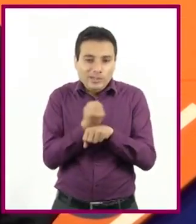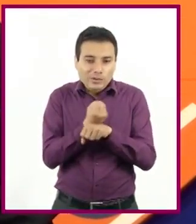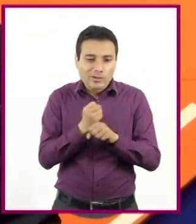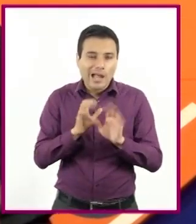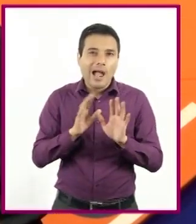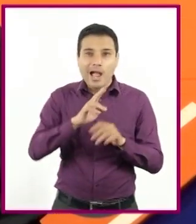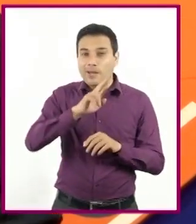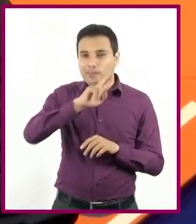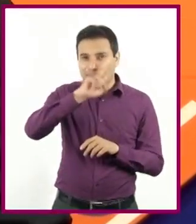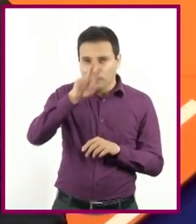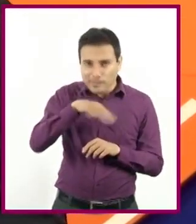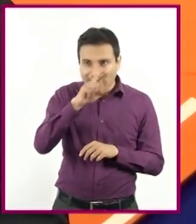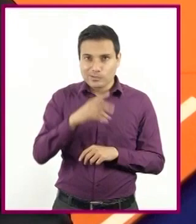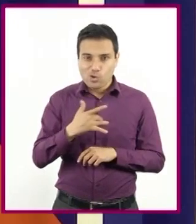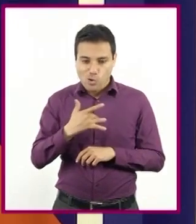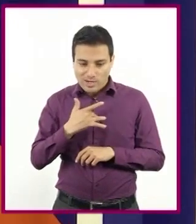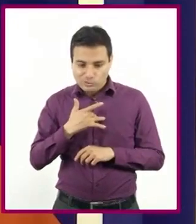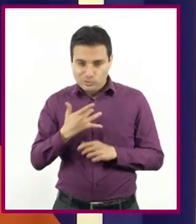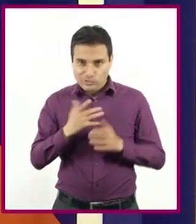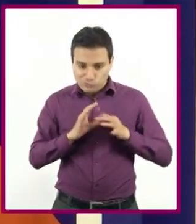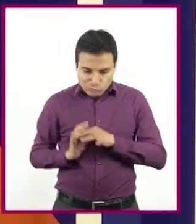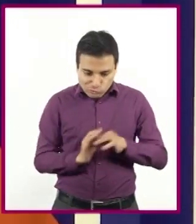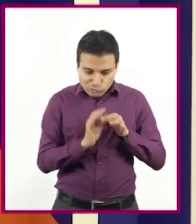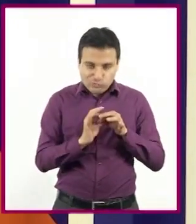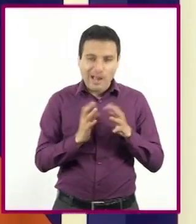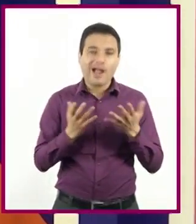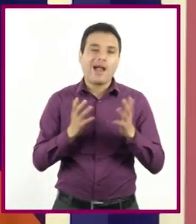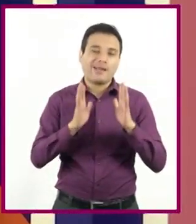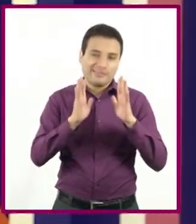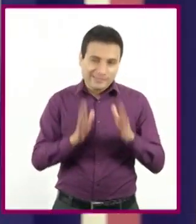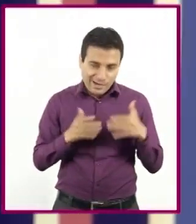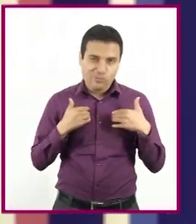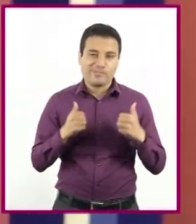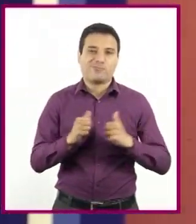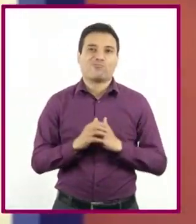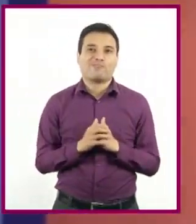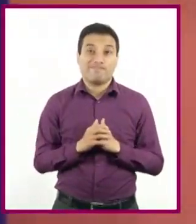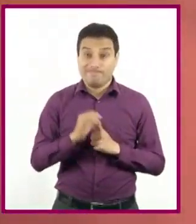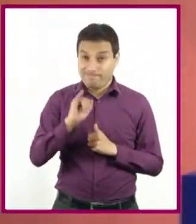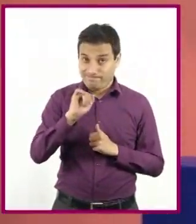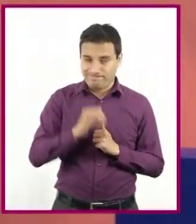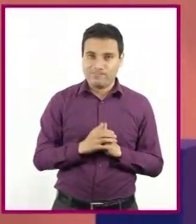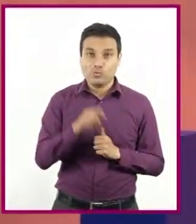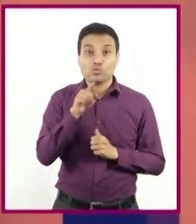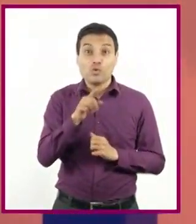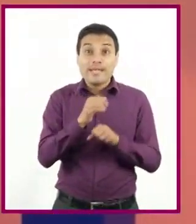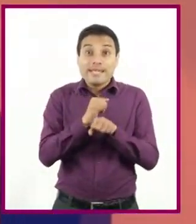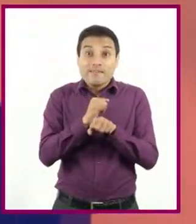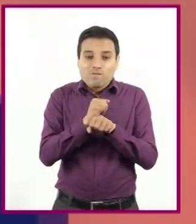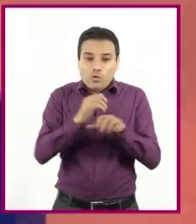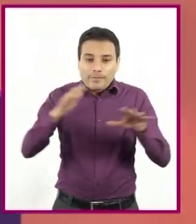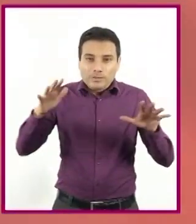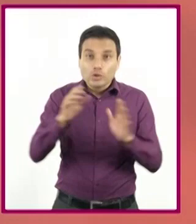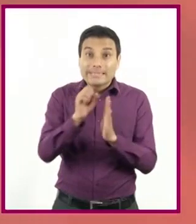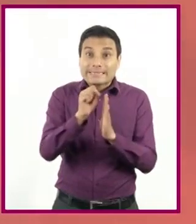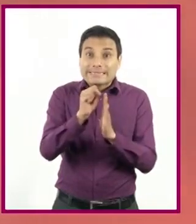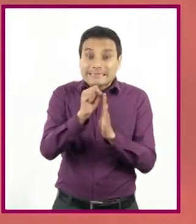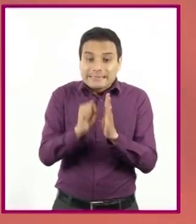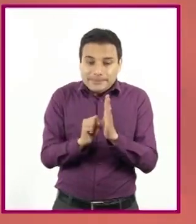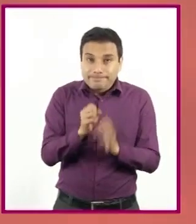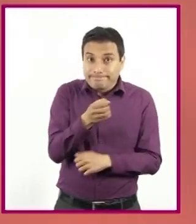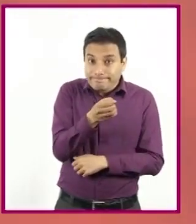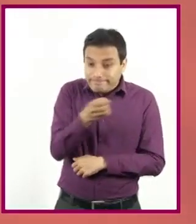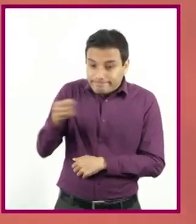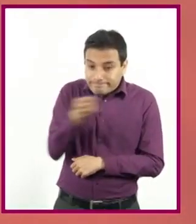arterias están conectadas con el corazón. Así es, al momento de sistematizar la información es necesario